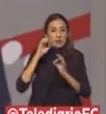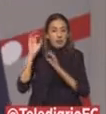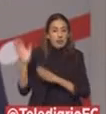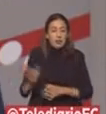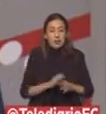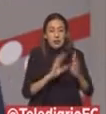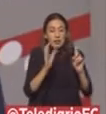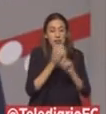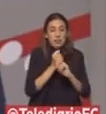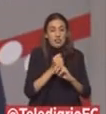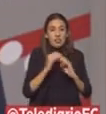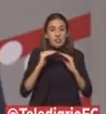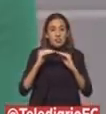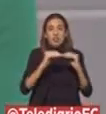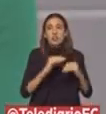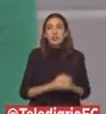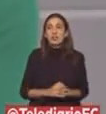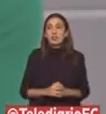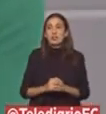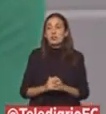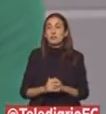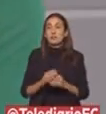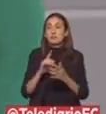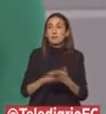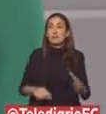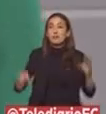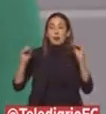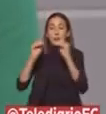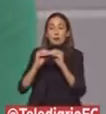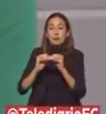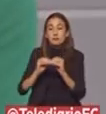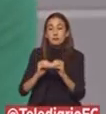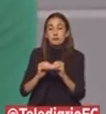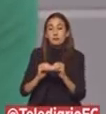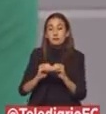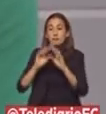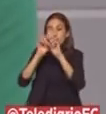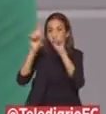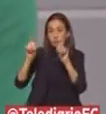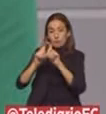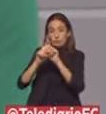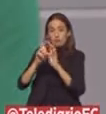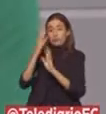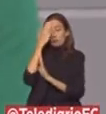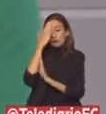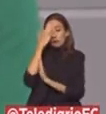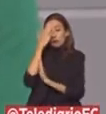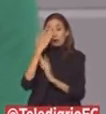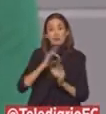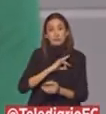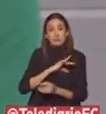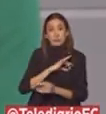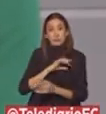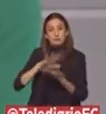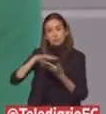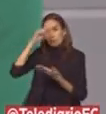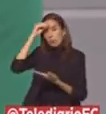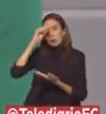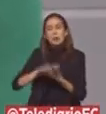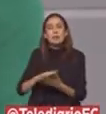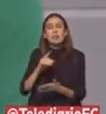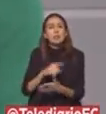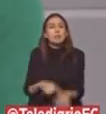superar justamente las condiciones que más se puede aprender de chile del modelo económico chileno poesía que ha sido pues uno de los más destacados